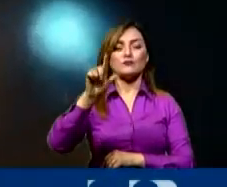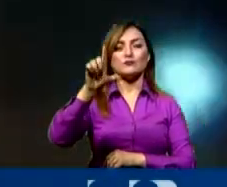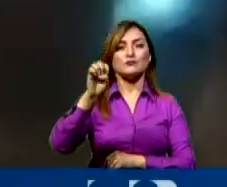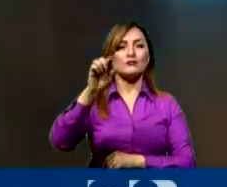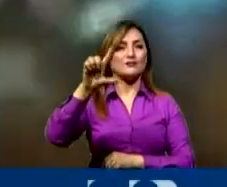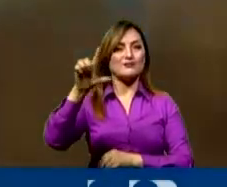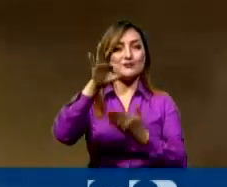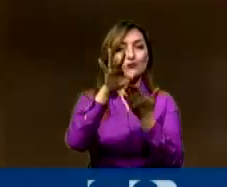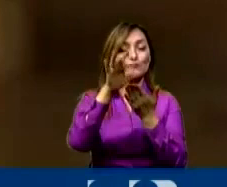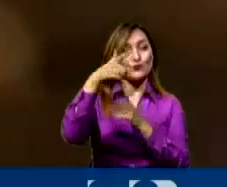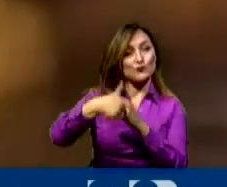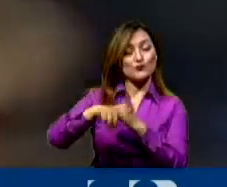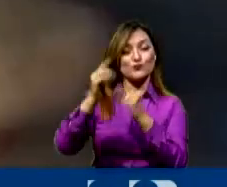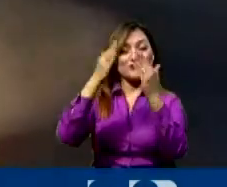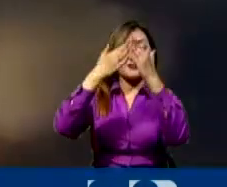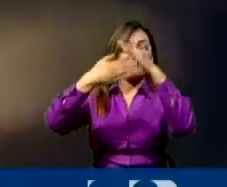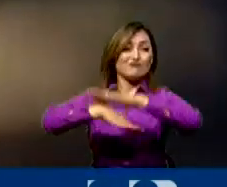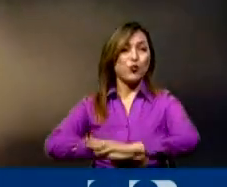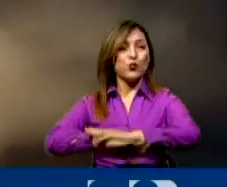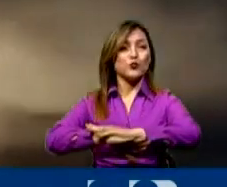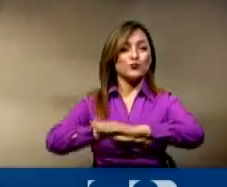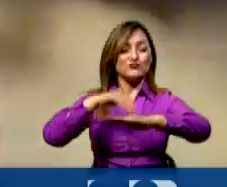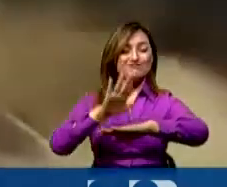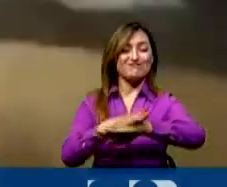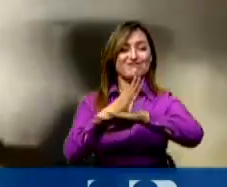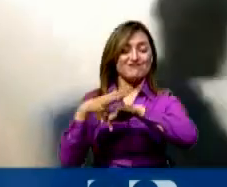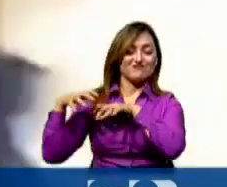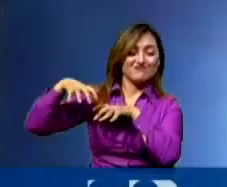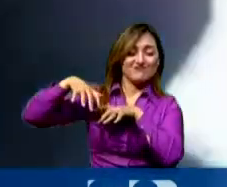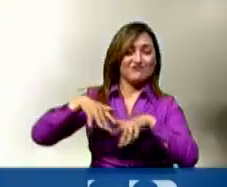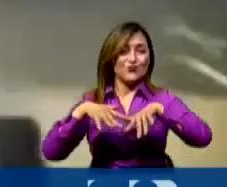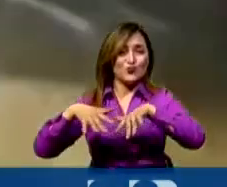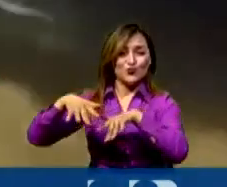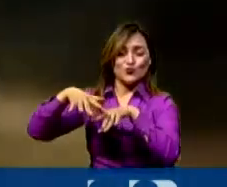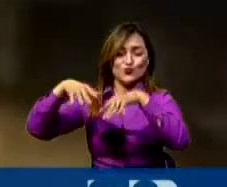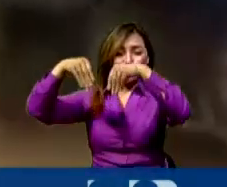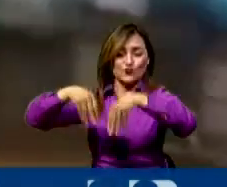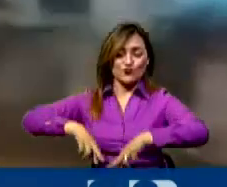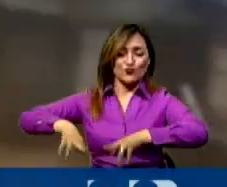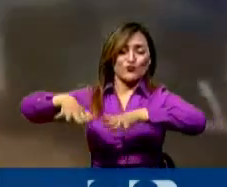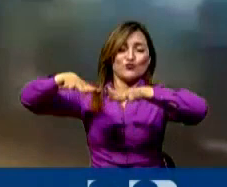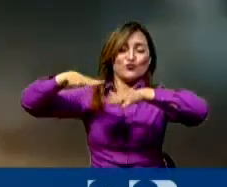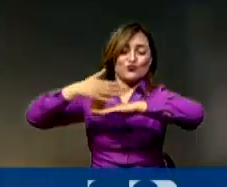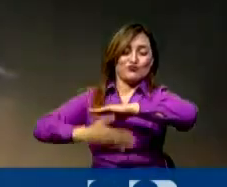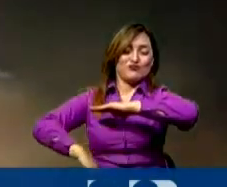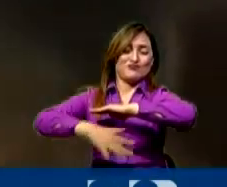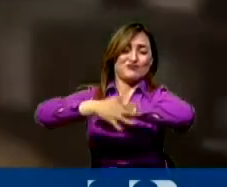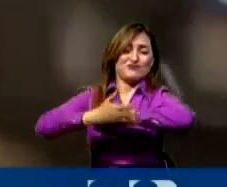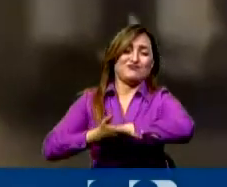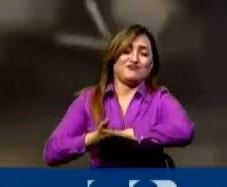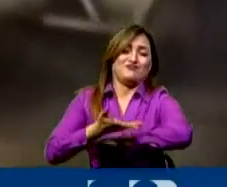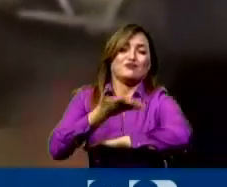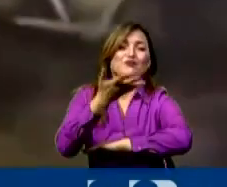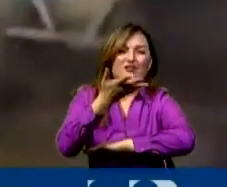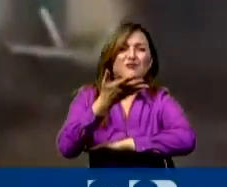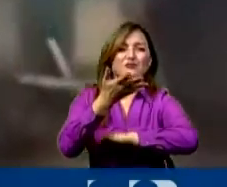una vivienda a causa del arrastre de material pétreo producto del desbordamiento de una quebrada, en donde afortunadamente no se